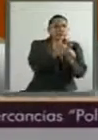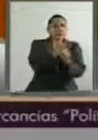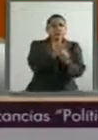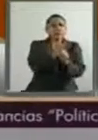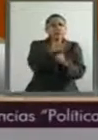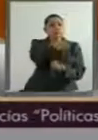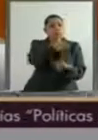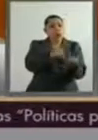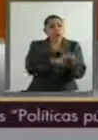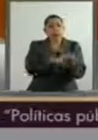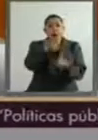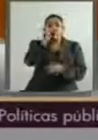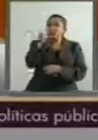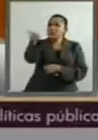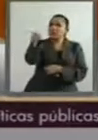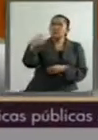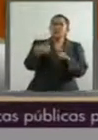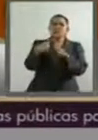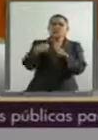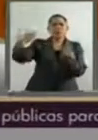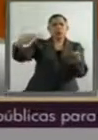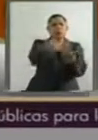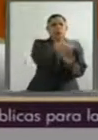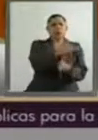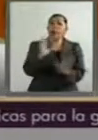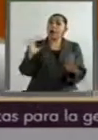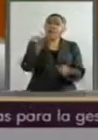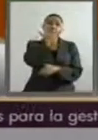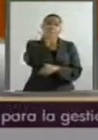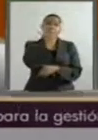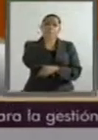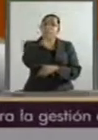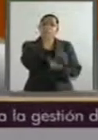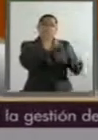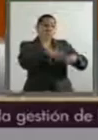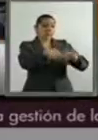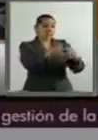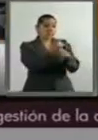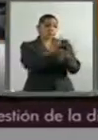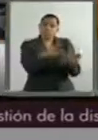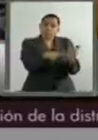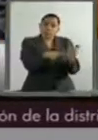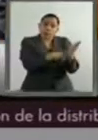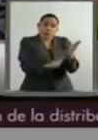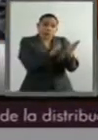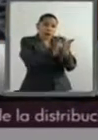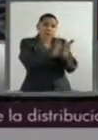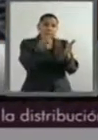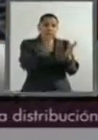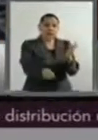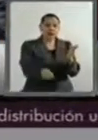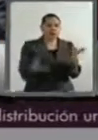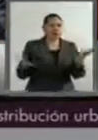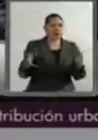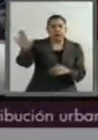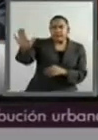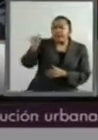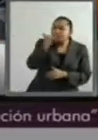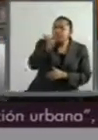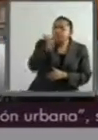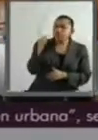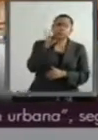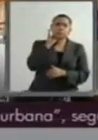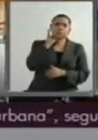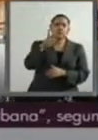conocida a detalle por las fallas de nuestro sistema de transparencia. Permítame, diputado Vidal Llerenas. Sí. Solicito a la